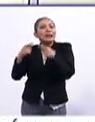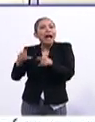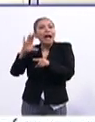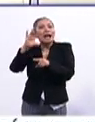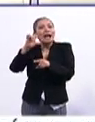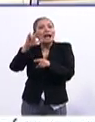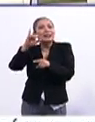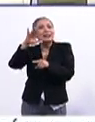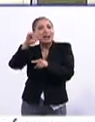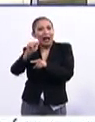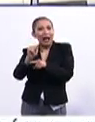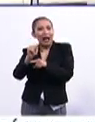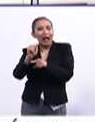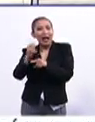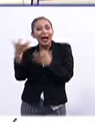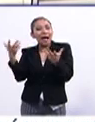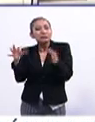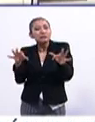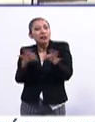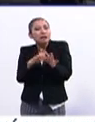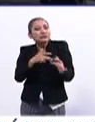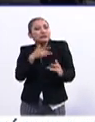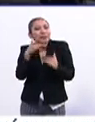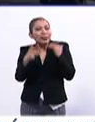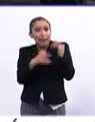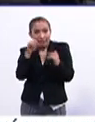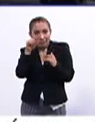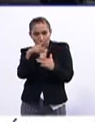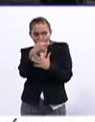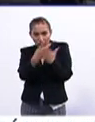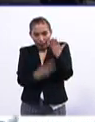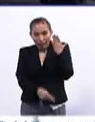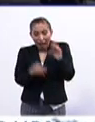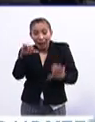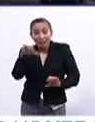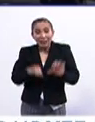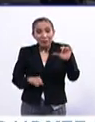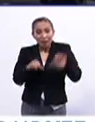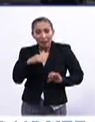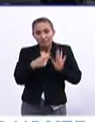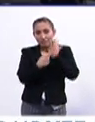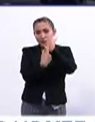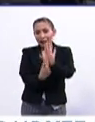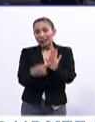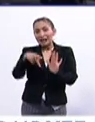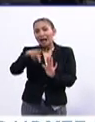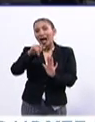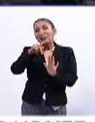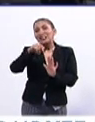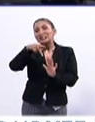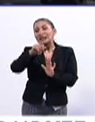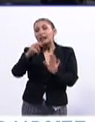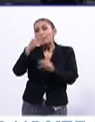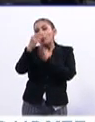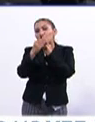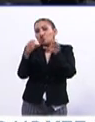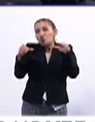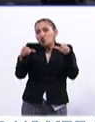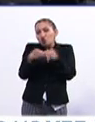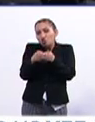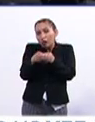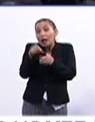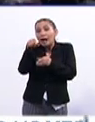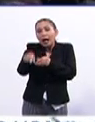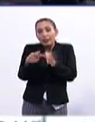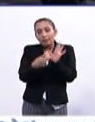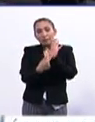piezas clásicas que generaría como parte del programa de actividades de la muestra kandinsky pequeños mundos